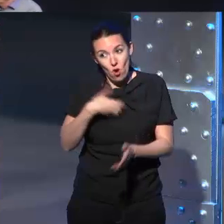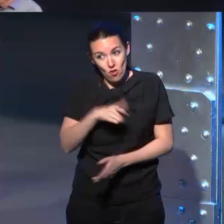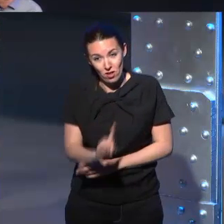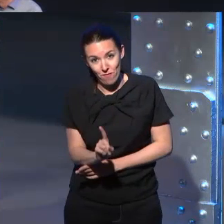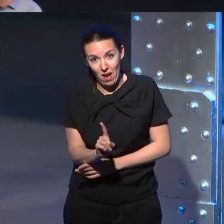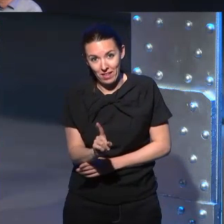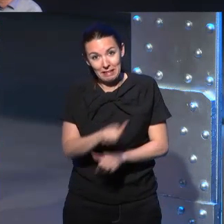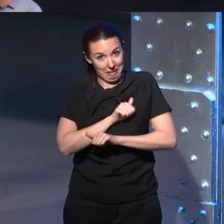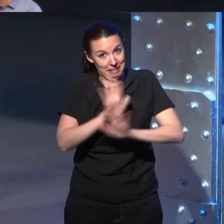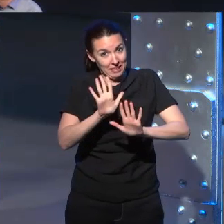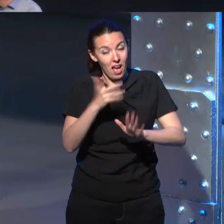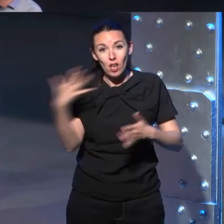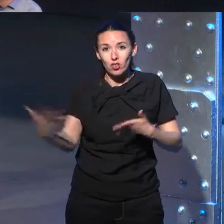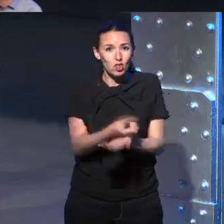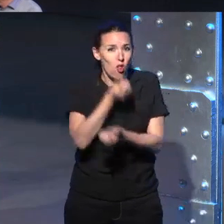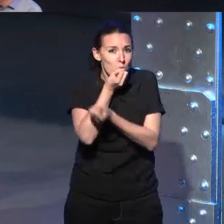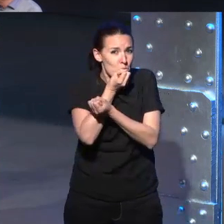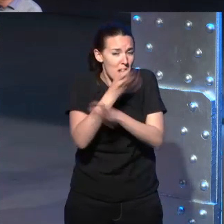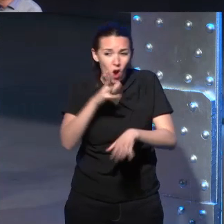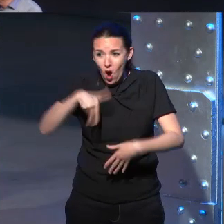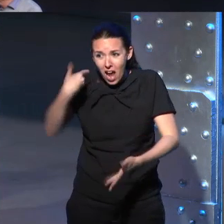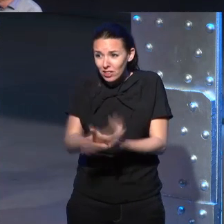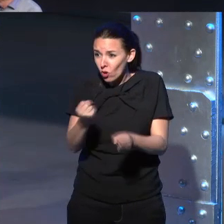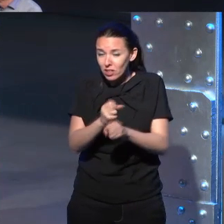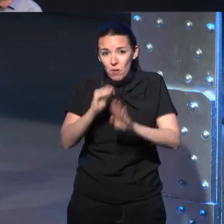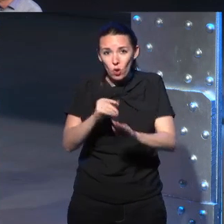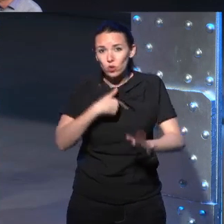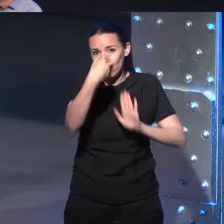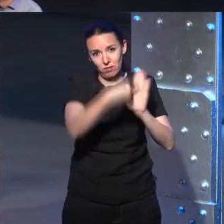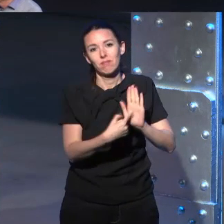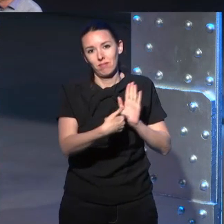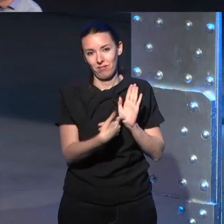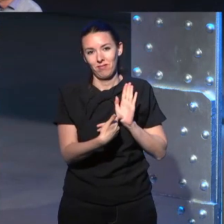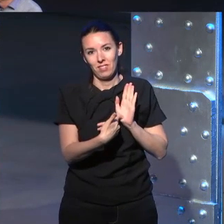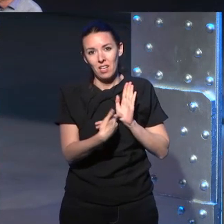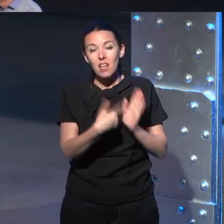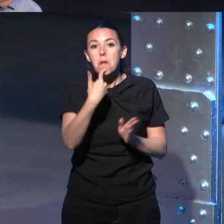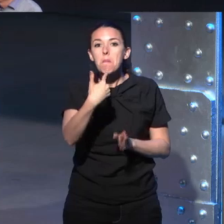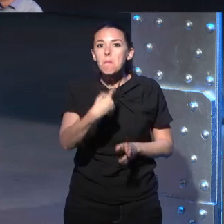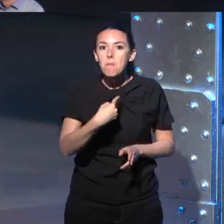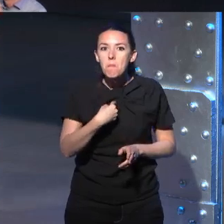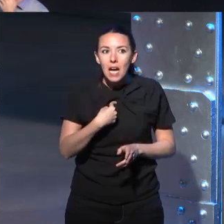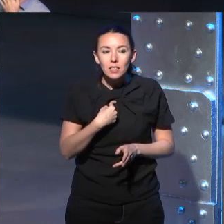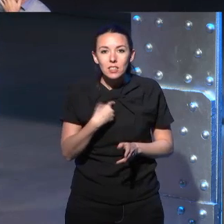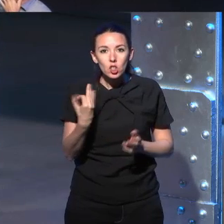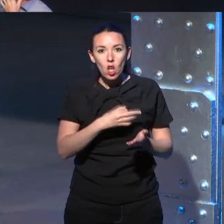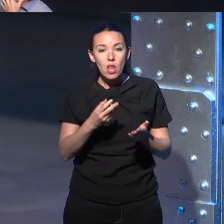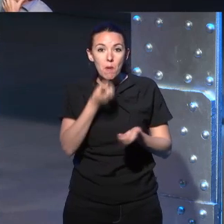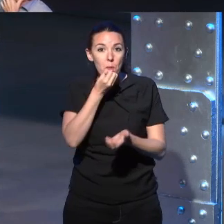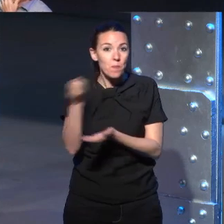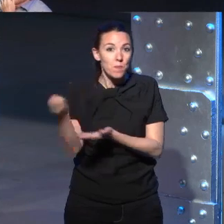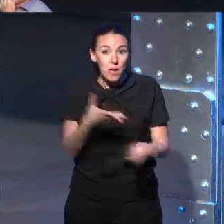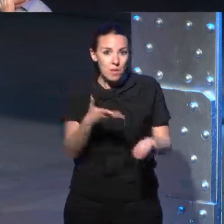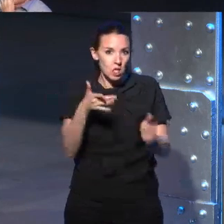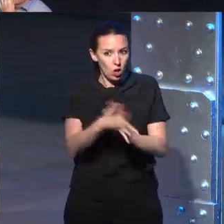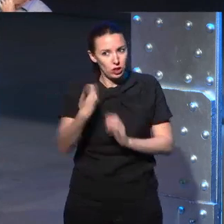lo mejor de su obra está aquí. Cuando me han dicho que tenía que dar esta bienvenida, que ya se está